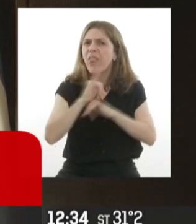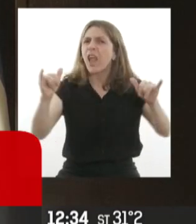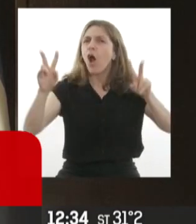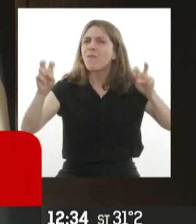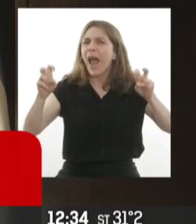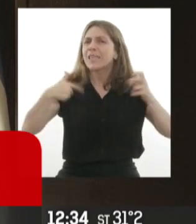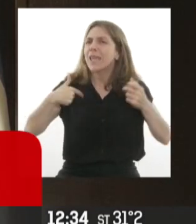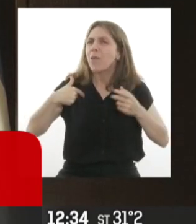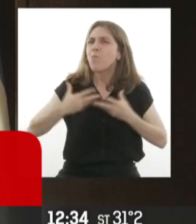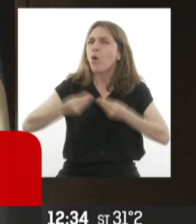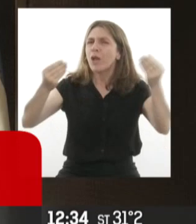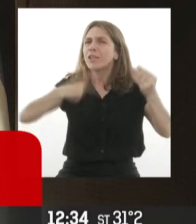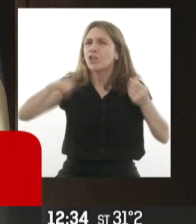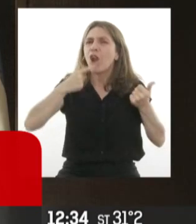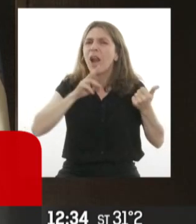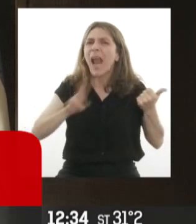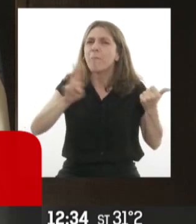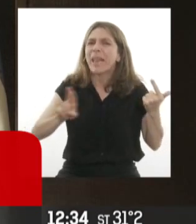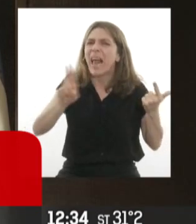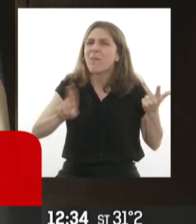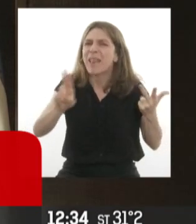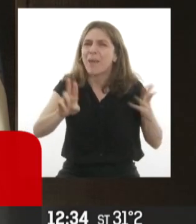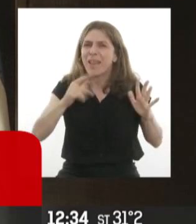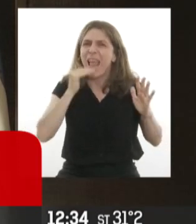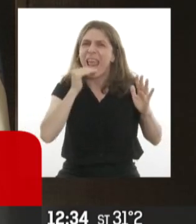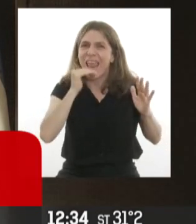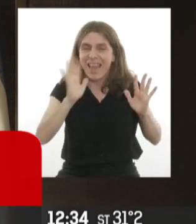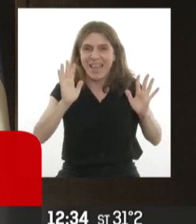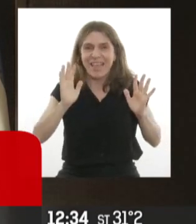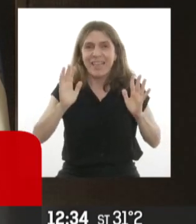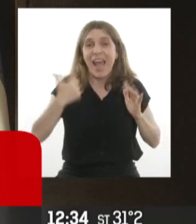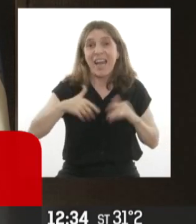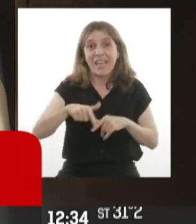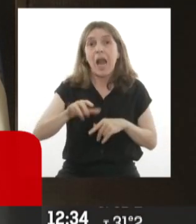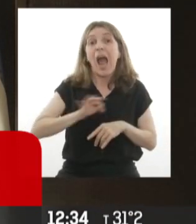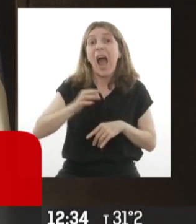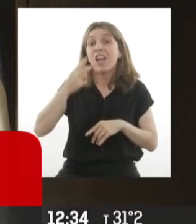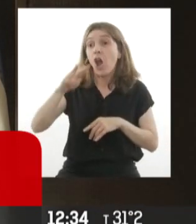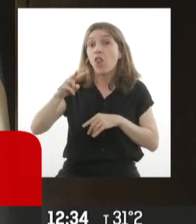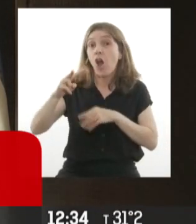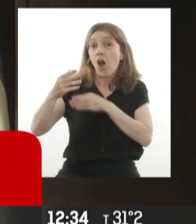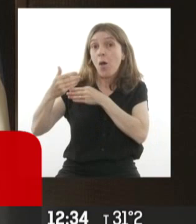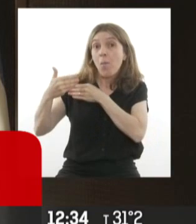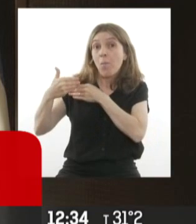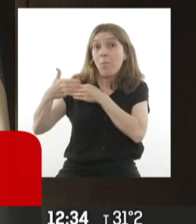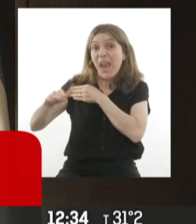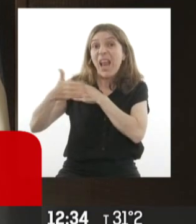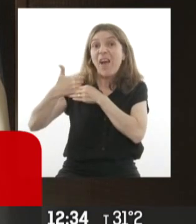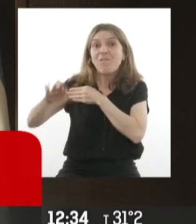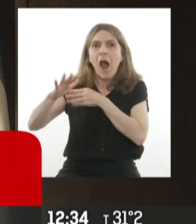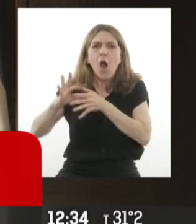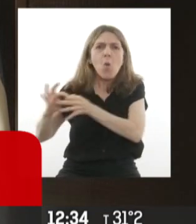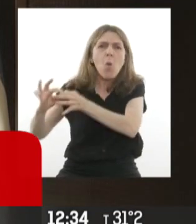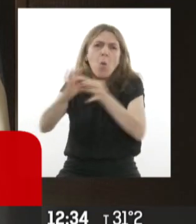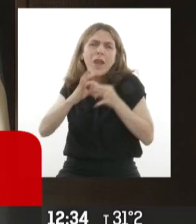veces repetimos en América Latina, en Argentina siempre: el año 2000 nos encontrará unidos o dominados. No nos encontró